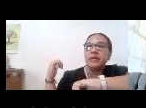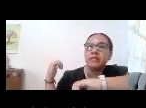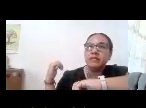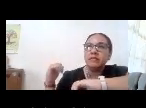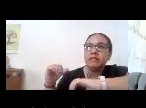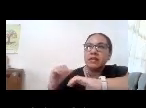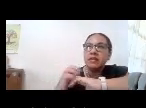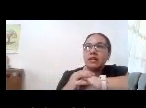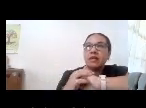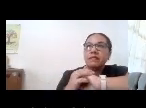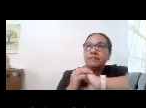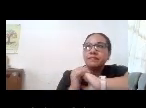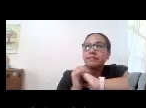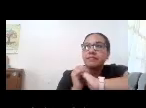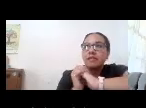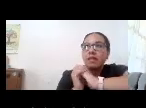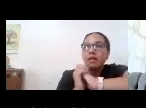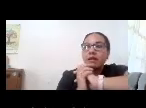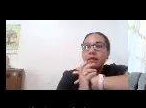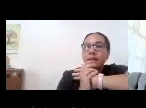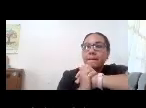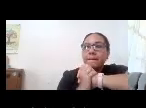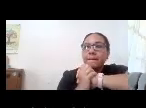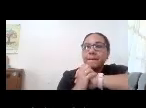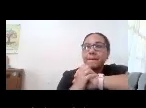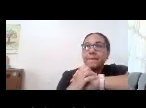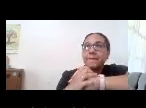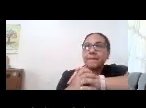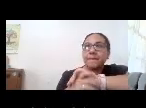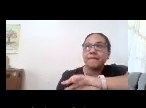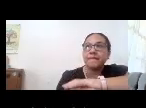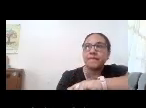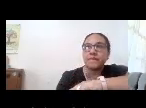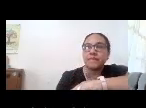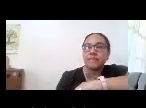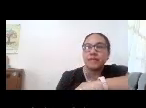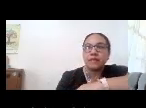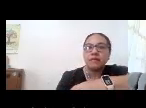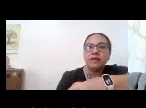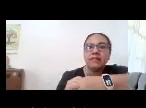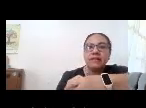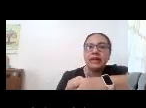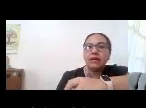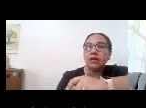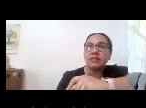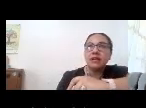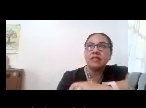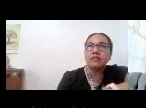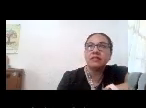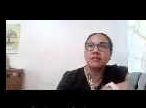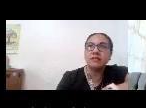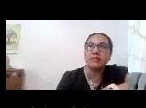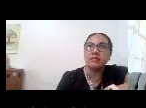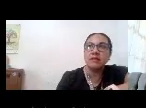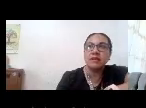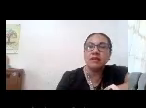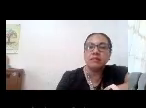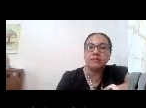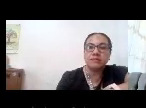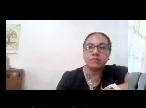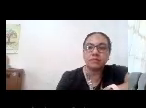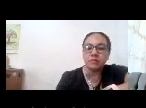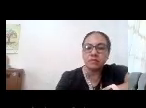todo, y tengo que asumir esto con lo que decido quedarme. Y el decidir a veces es voluntario o